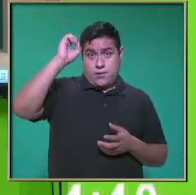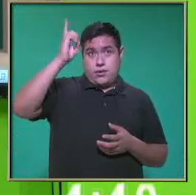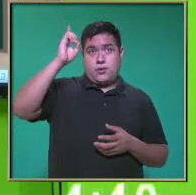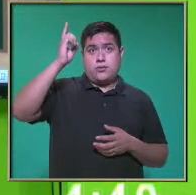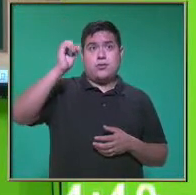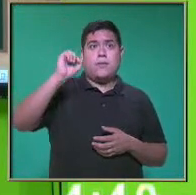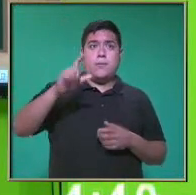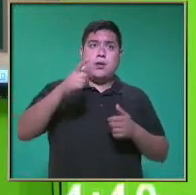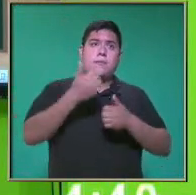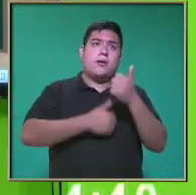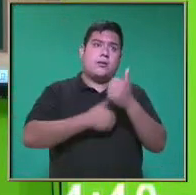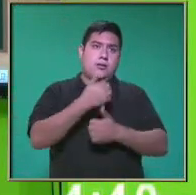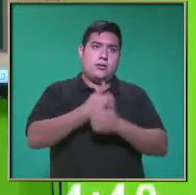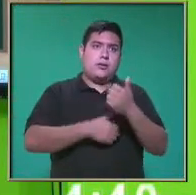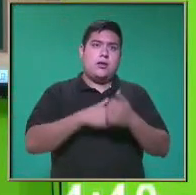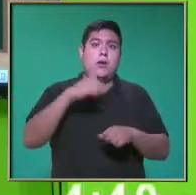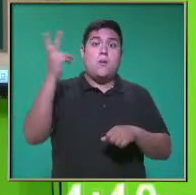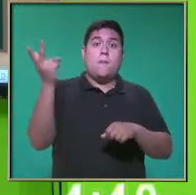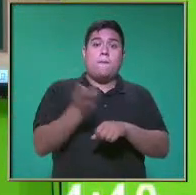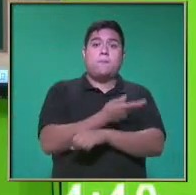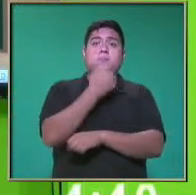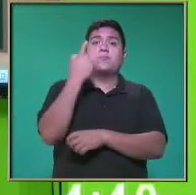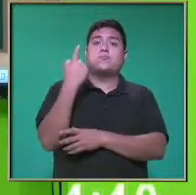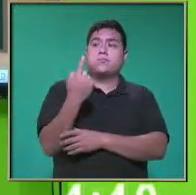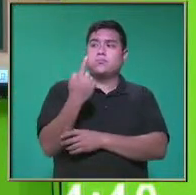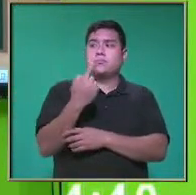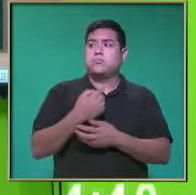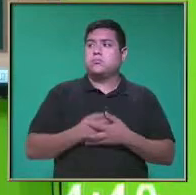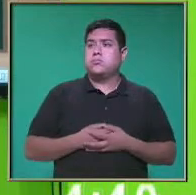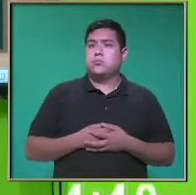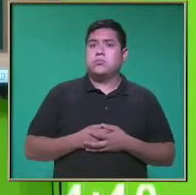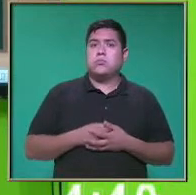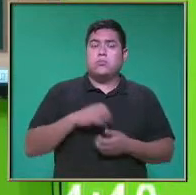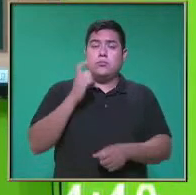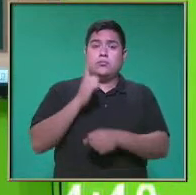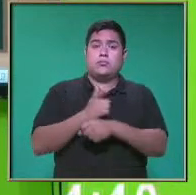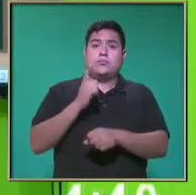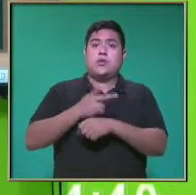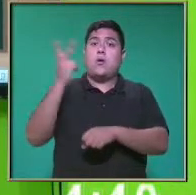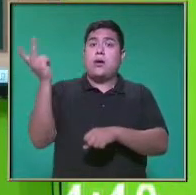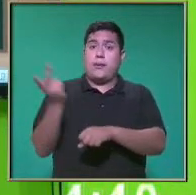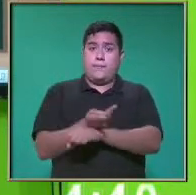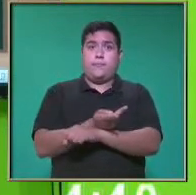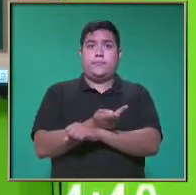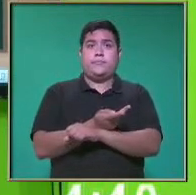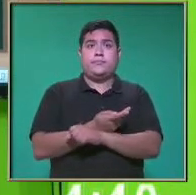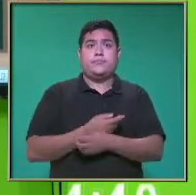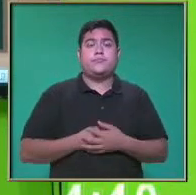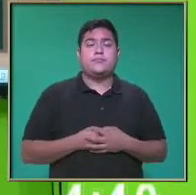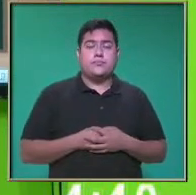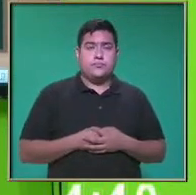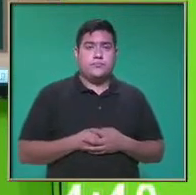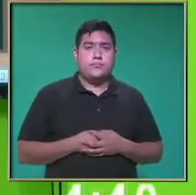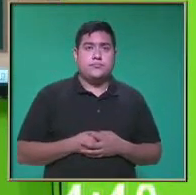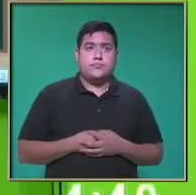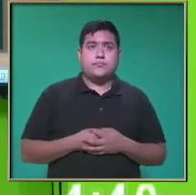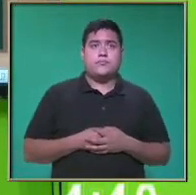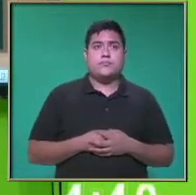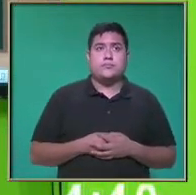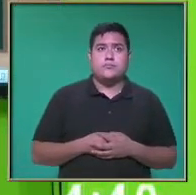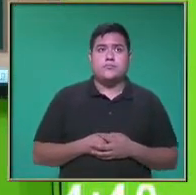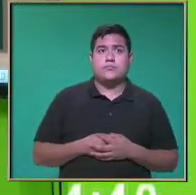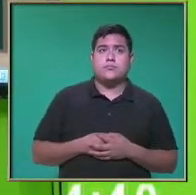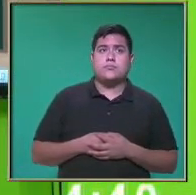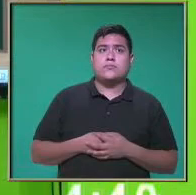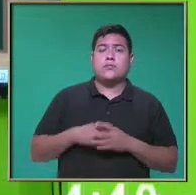Then we have the event number one. Hay que recordar que debemos identificar cuáles son los eventos que suceden en una historia. We have